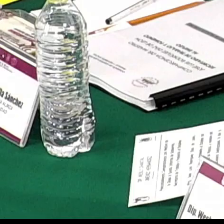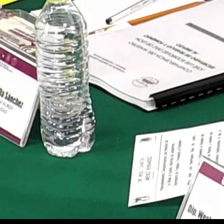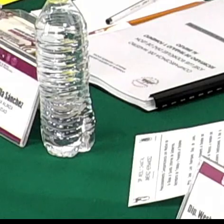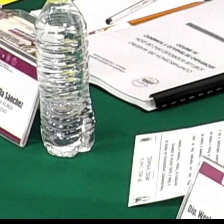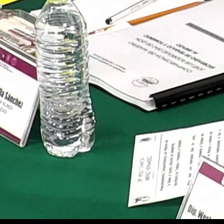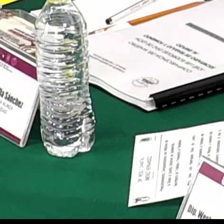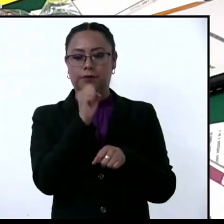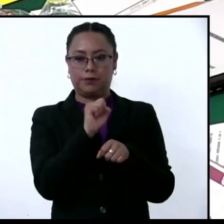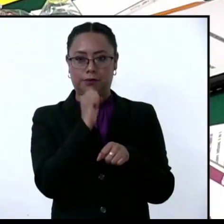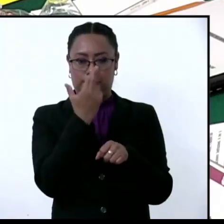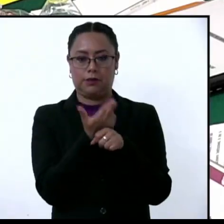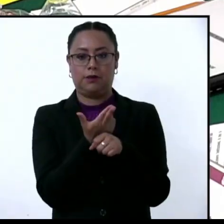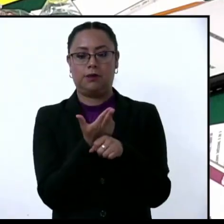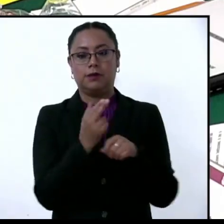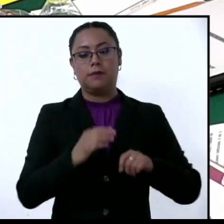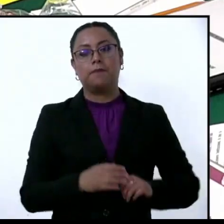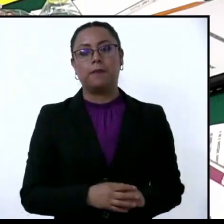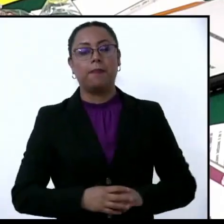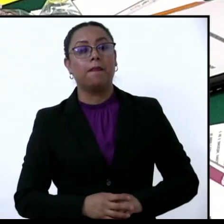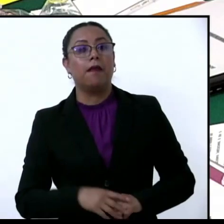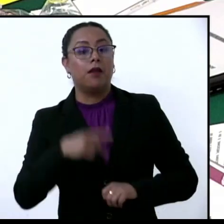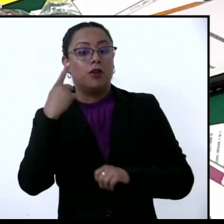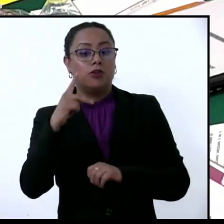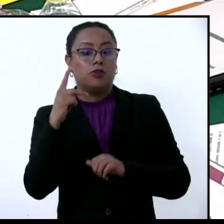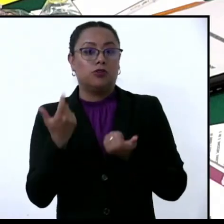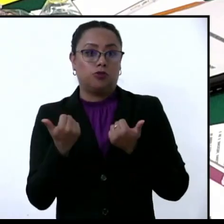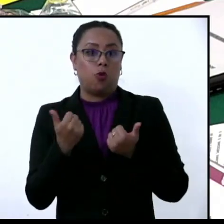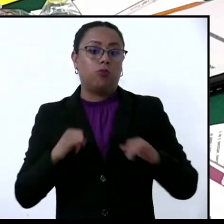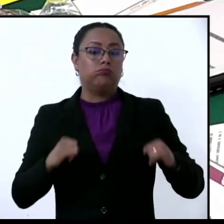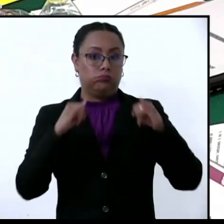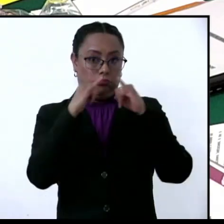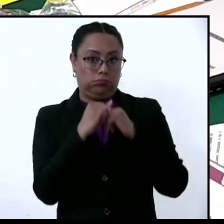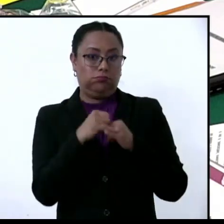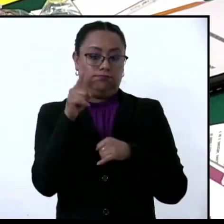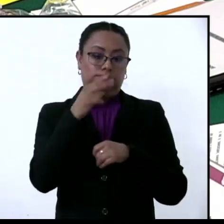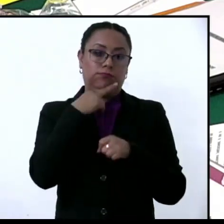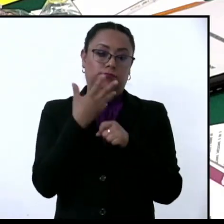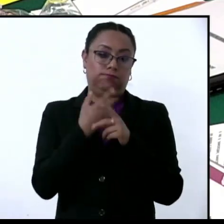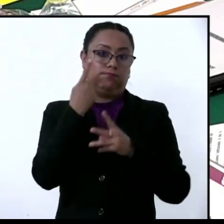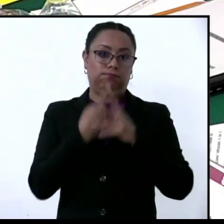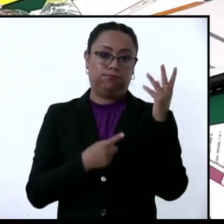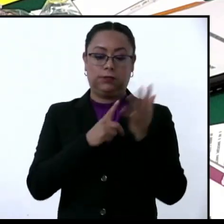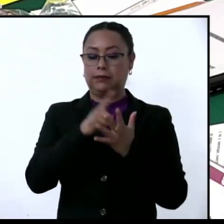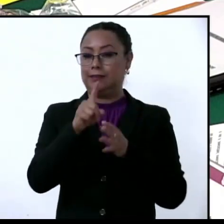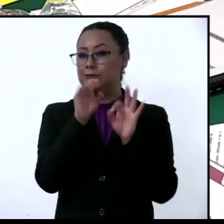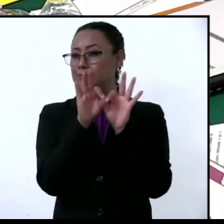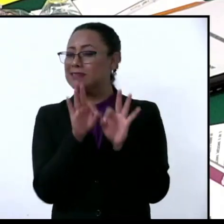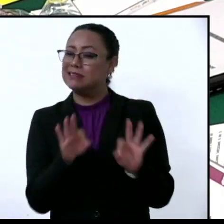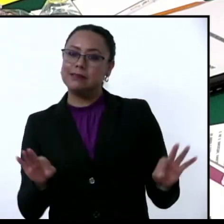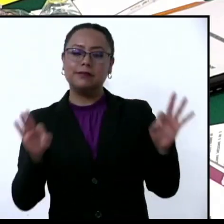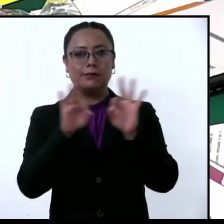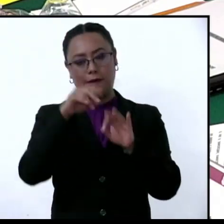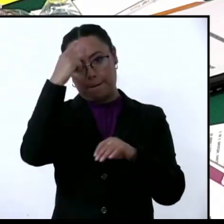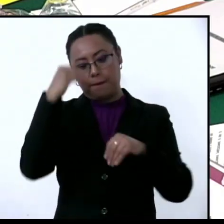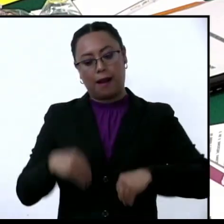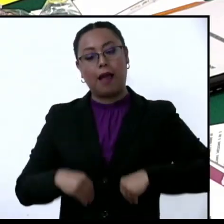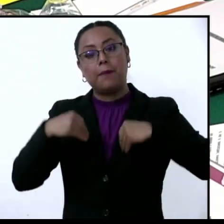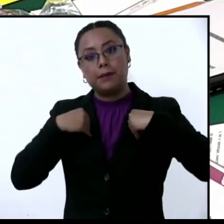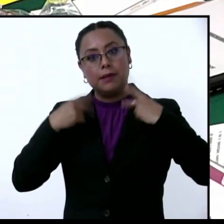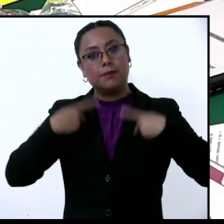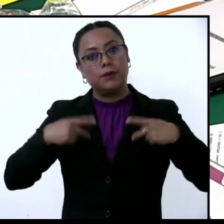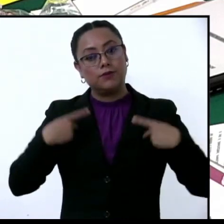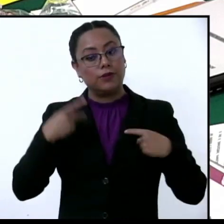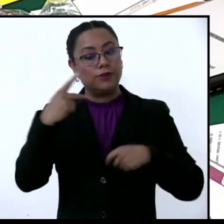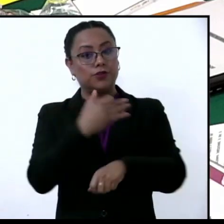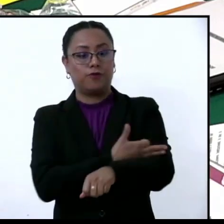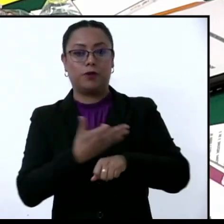cargo corresponde el cumplimiento de uno de los derechos humanos fundamentales para la vida de las personas y de sus familias, como